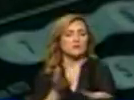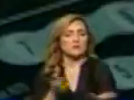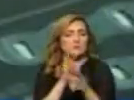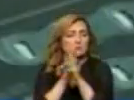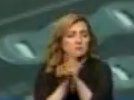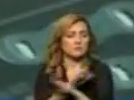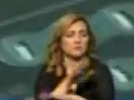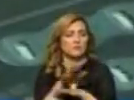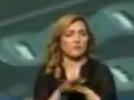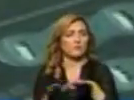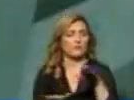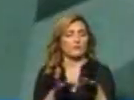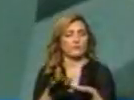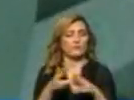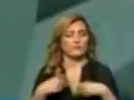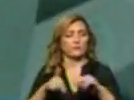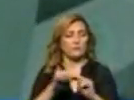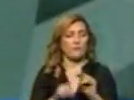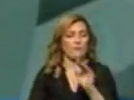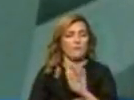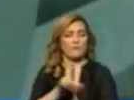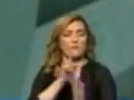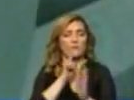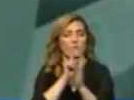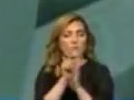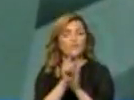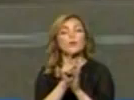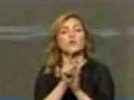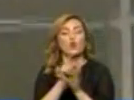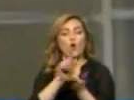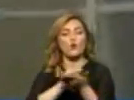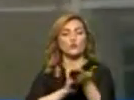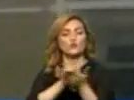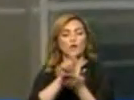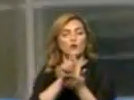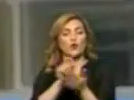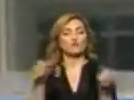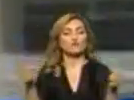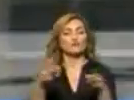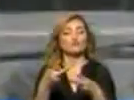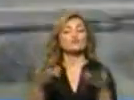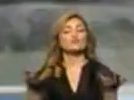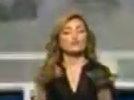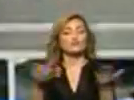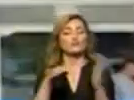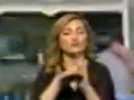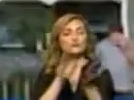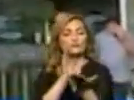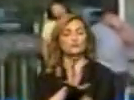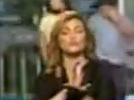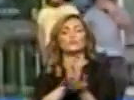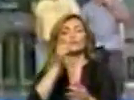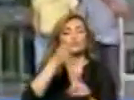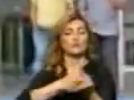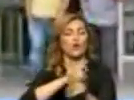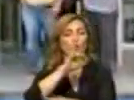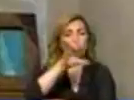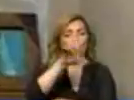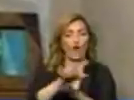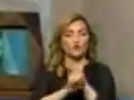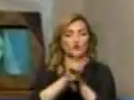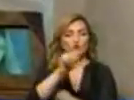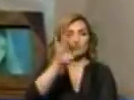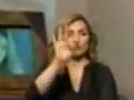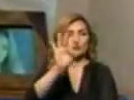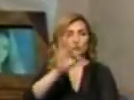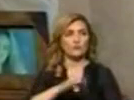respuesta frente a un supuesto sobreprecio denunciado en la reciente contratación de seguros por parte del BIES en julio del 2019.